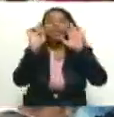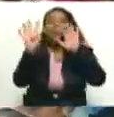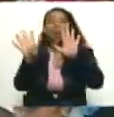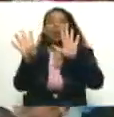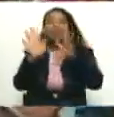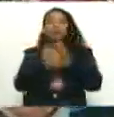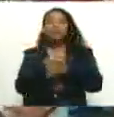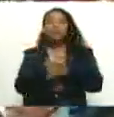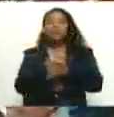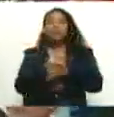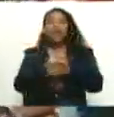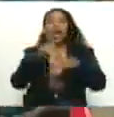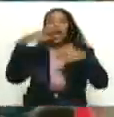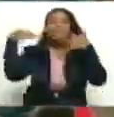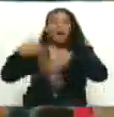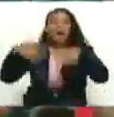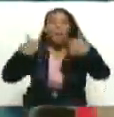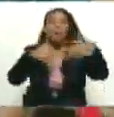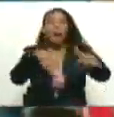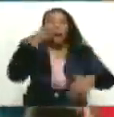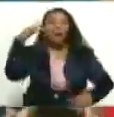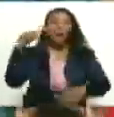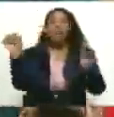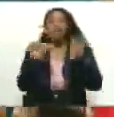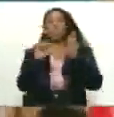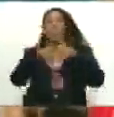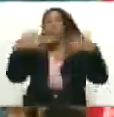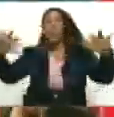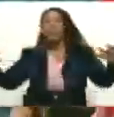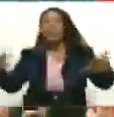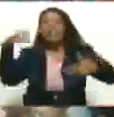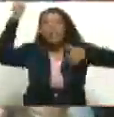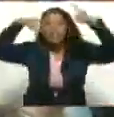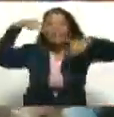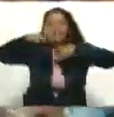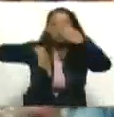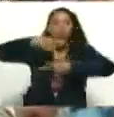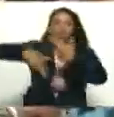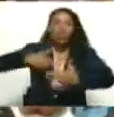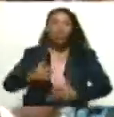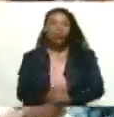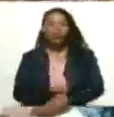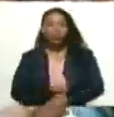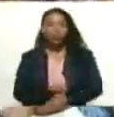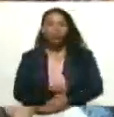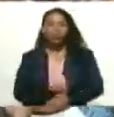379. ¿Dónde está la militancia bolivariana, chavista, revolucionaria?